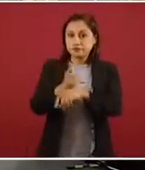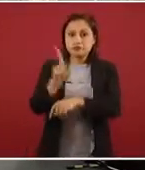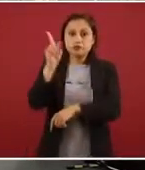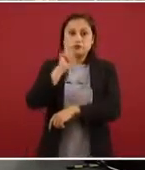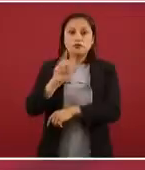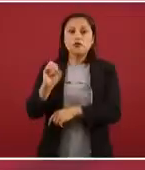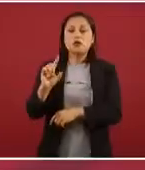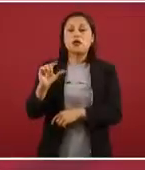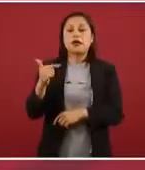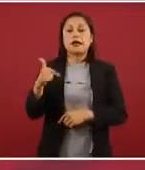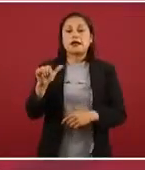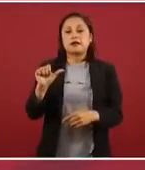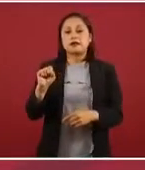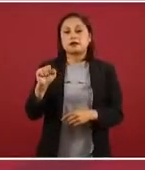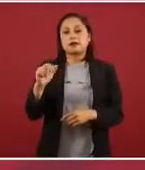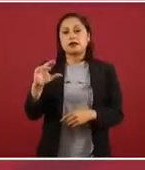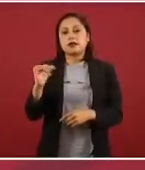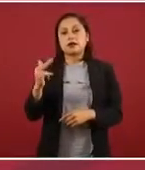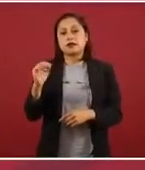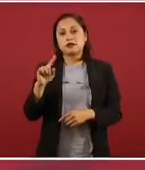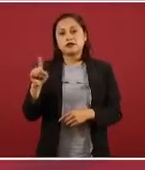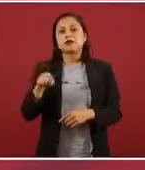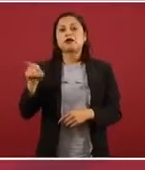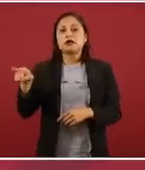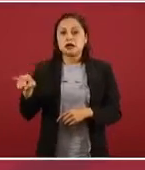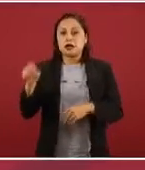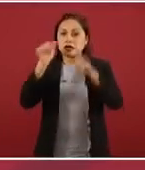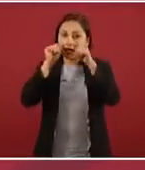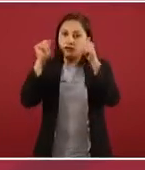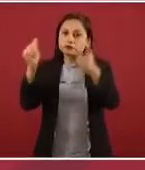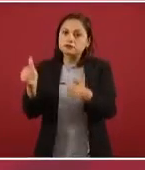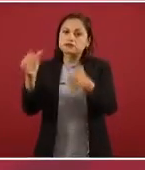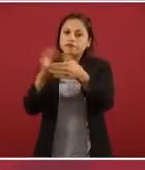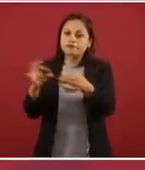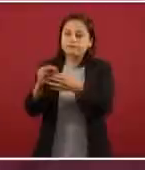Olga Sánchez que nos ayude y que nos informe.